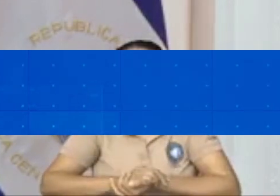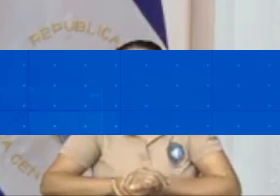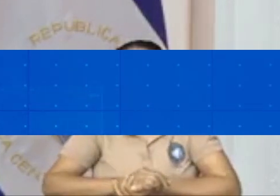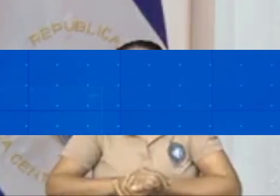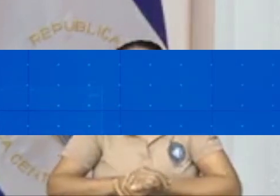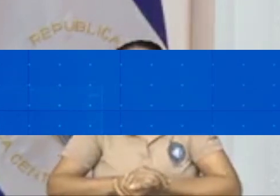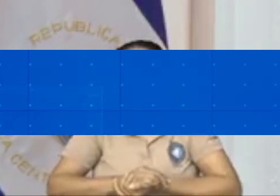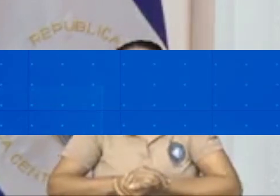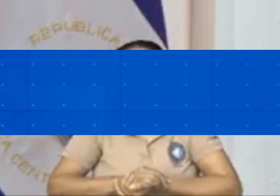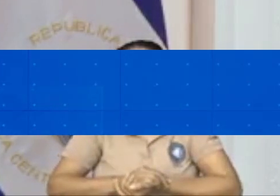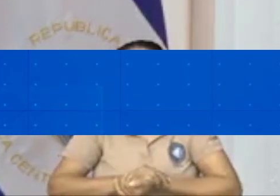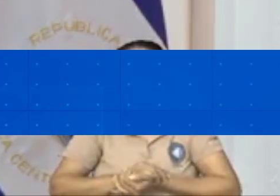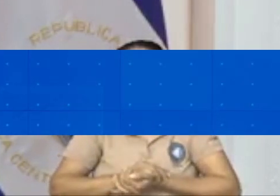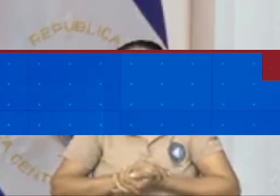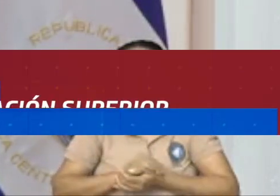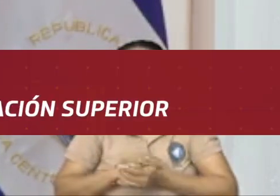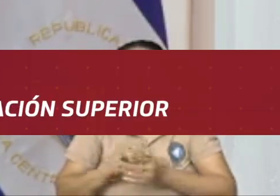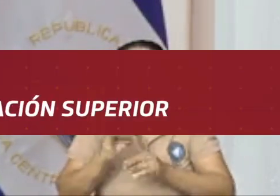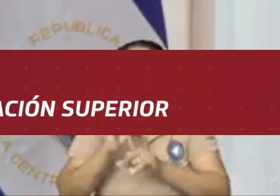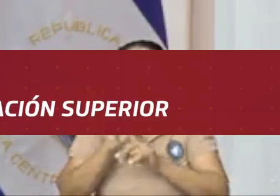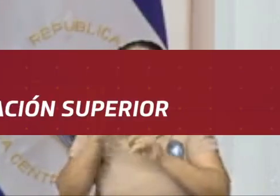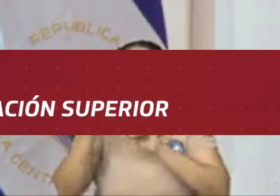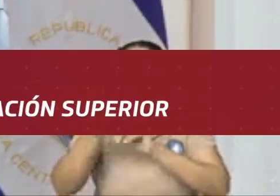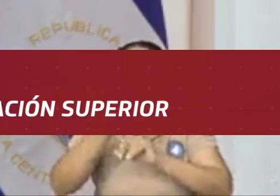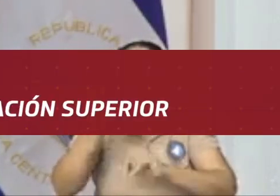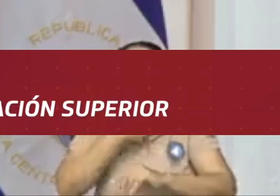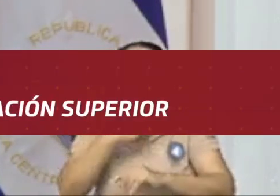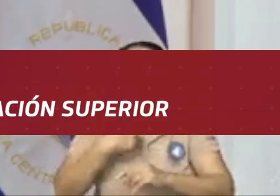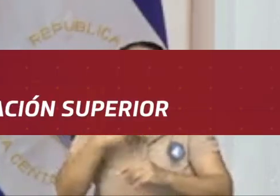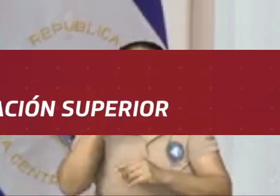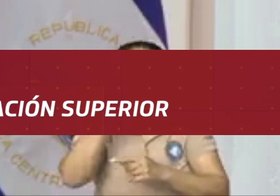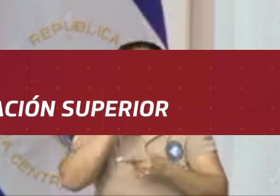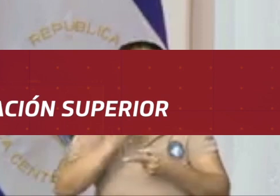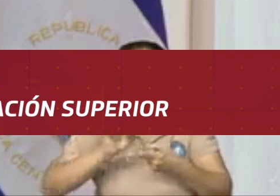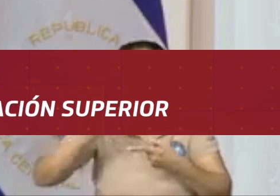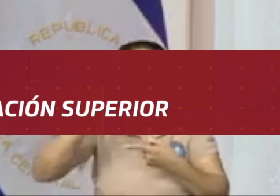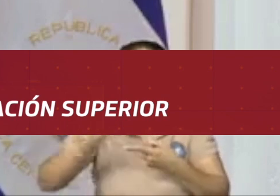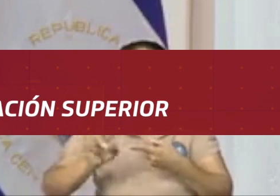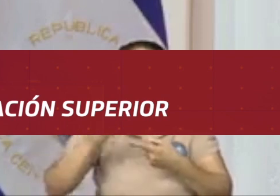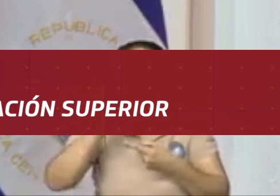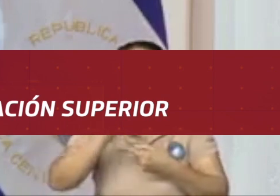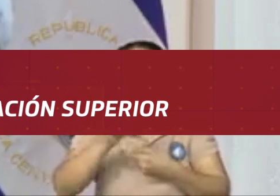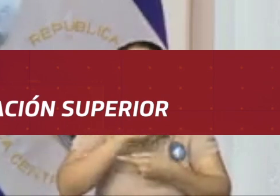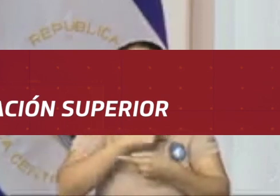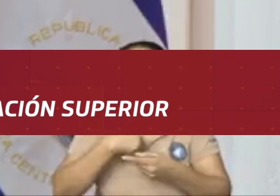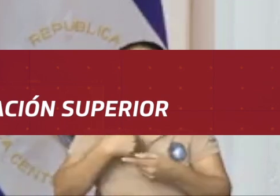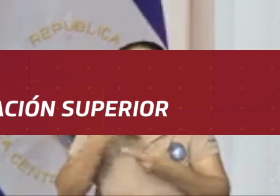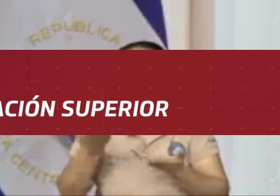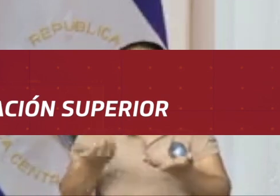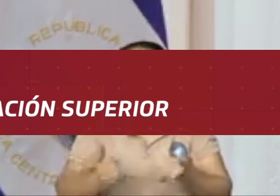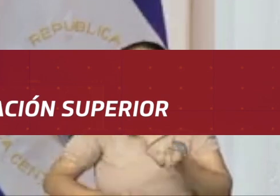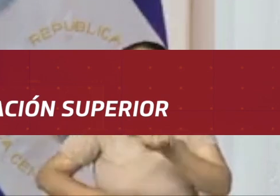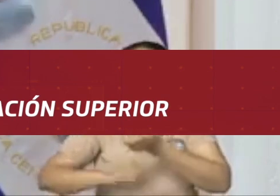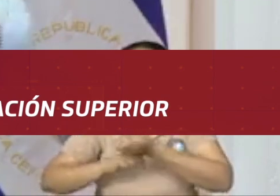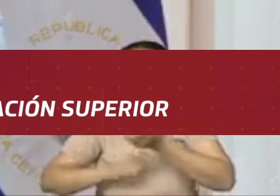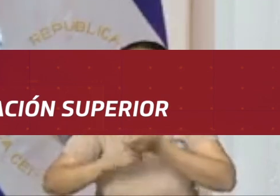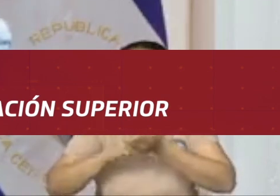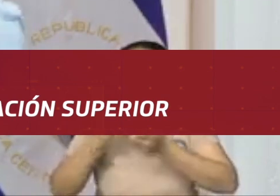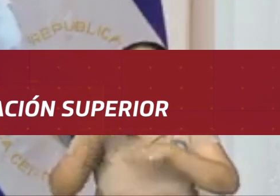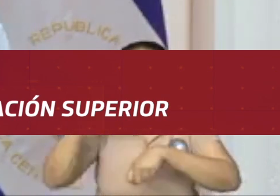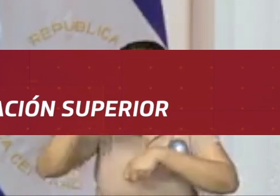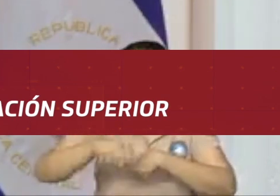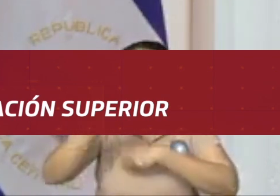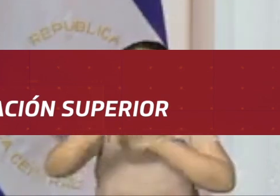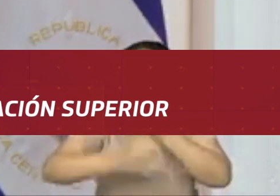organización y una gestión y un funcionamiento de las universidades y de la gestión superior en correspondencia con los tiempos